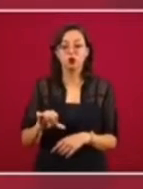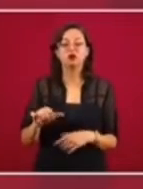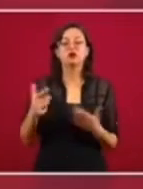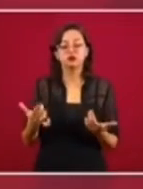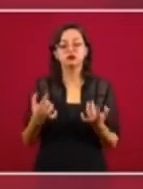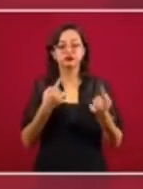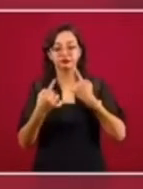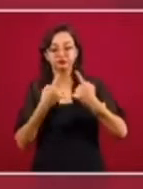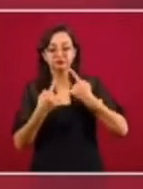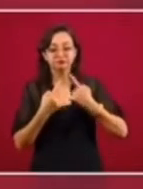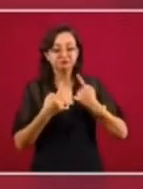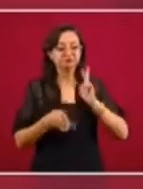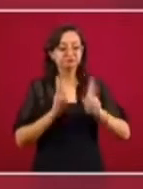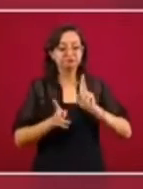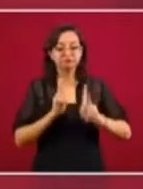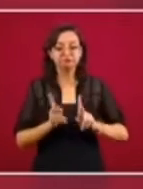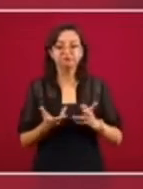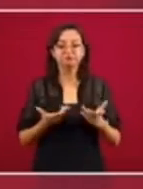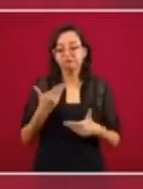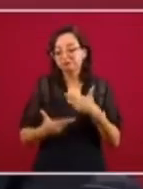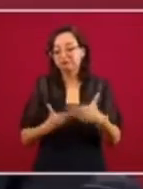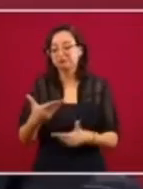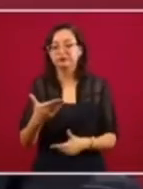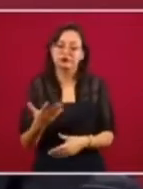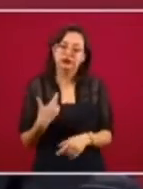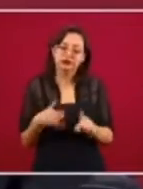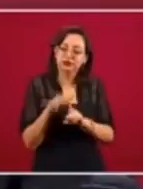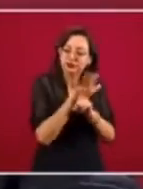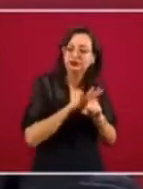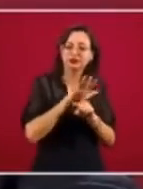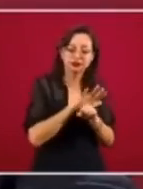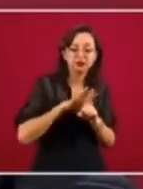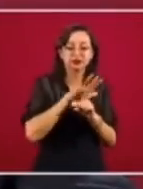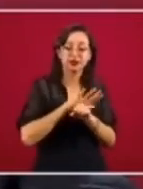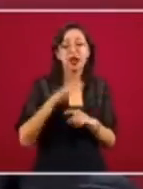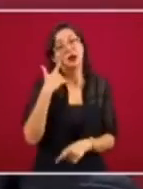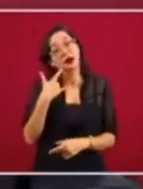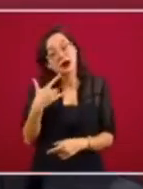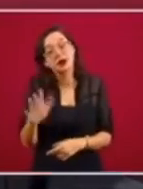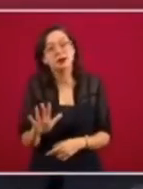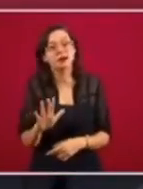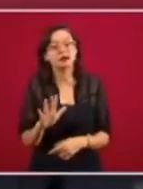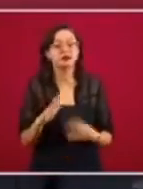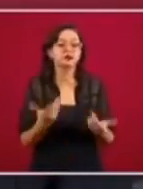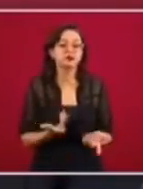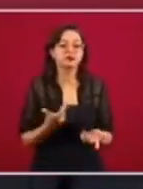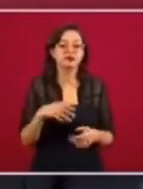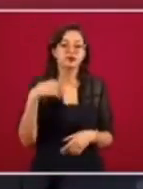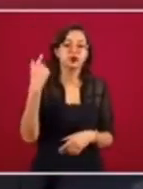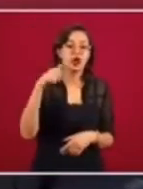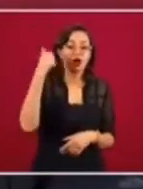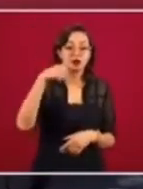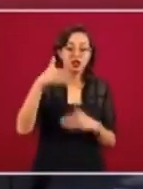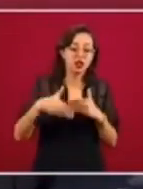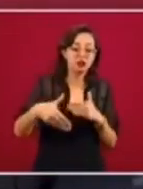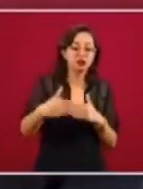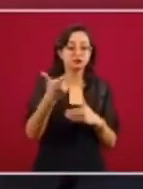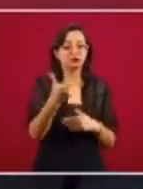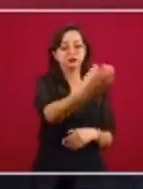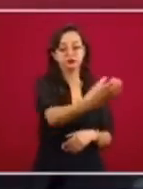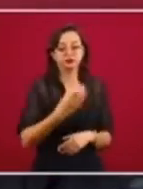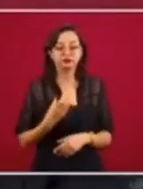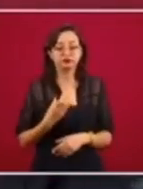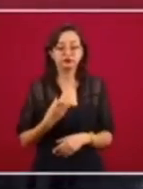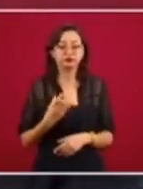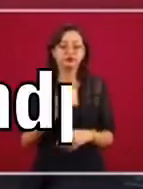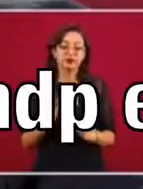¿para qué? Pues para ver si los convenzo de que nos adelanten lo que nos tienen que dar en abril, porque nos